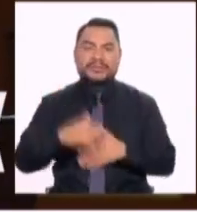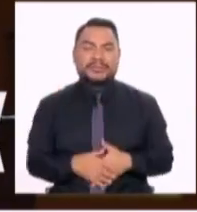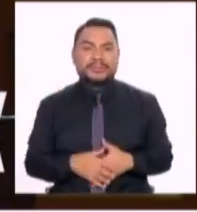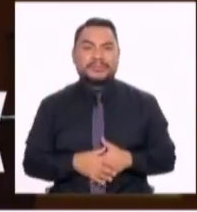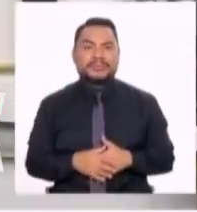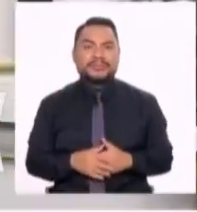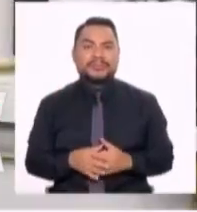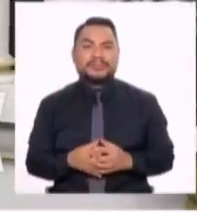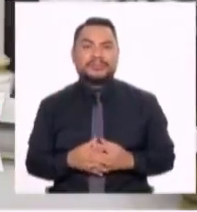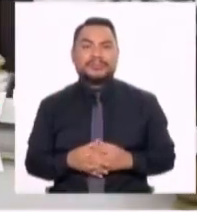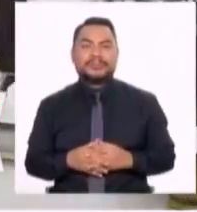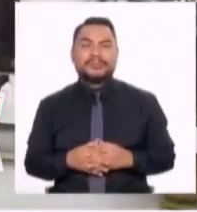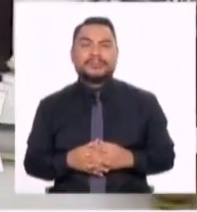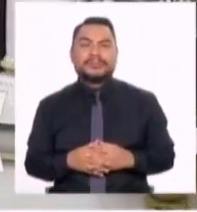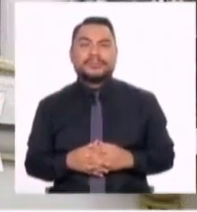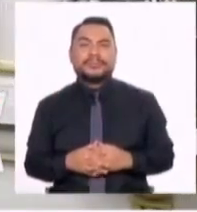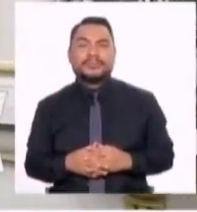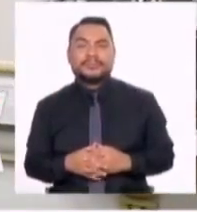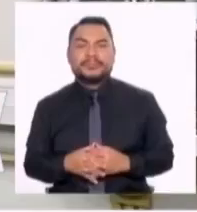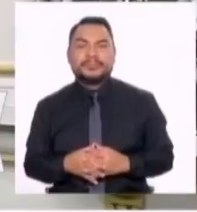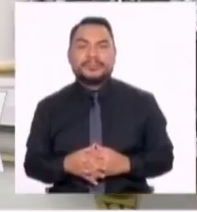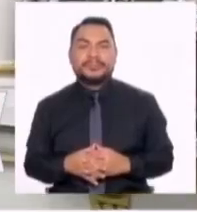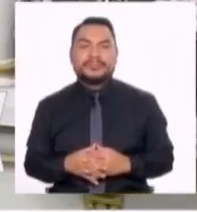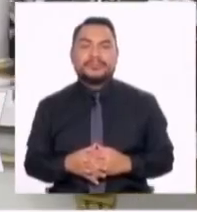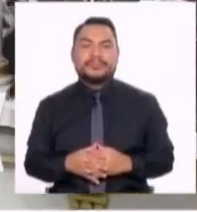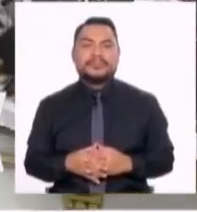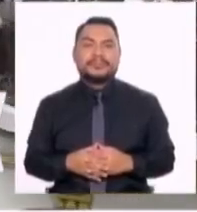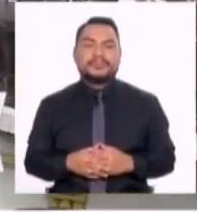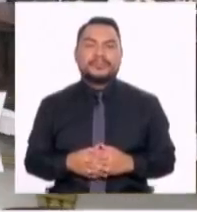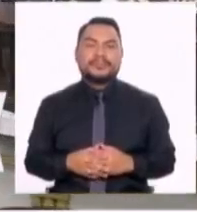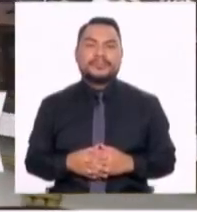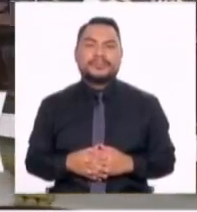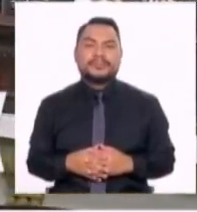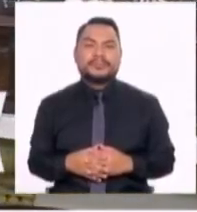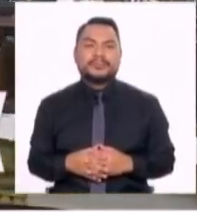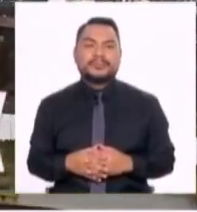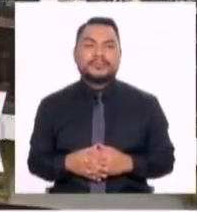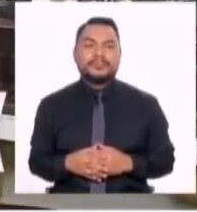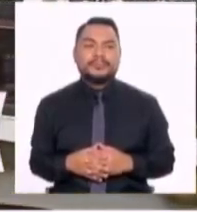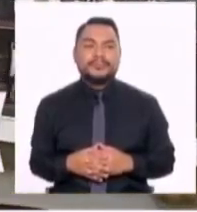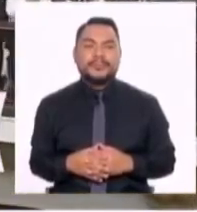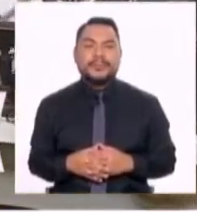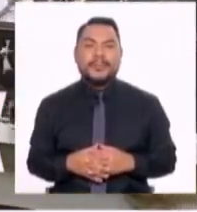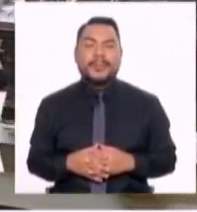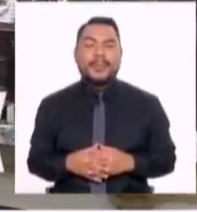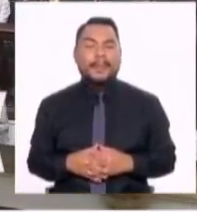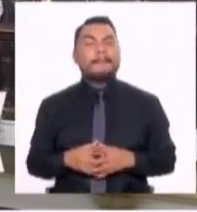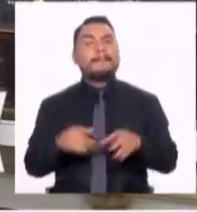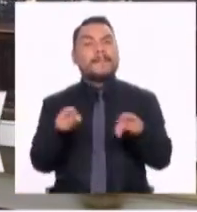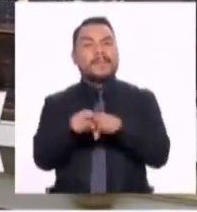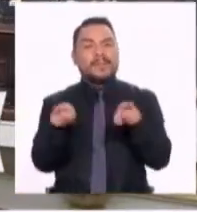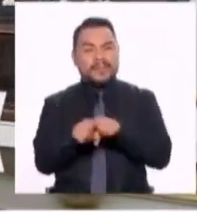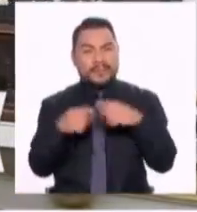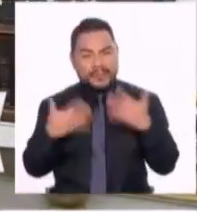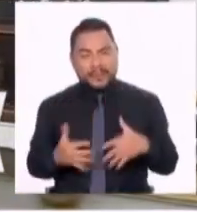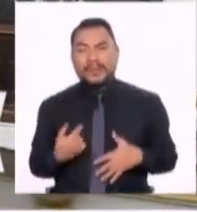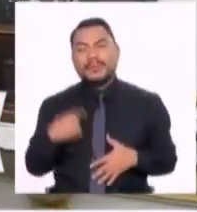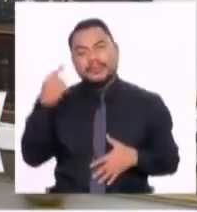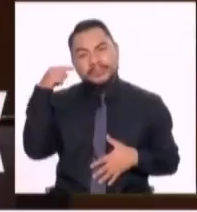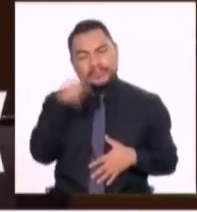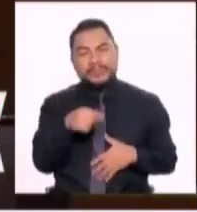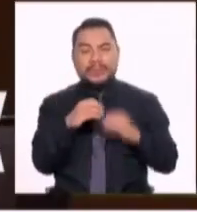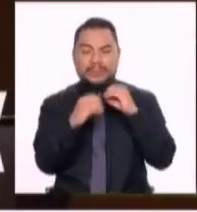tener corruptos, tener delincuentes, tener sicarios, porque de ahí les cae un sencillo. De ahí ellos viven, porque no es posible